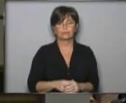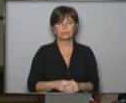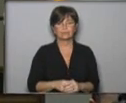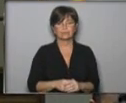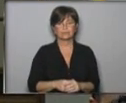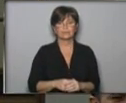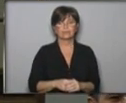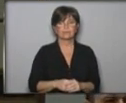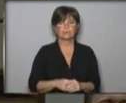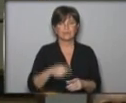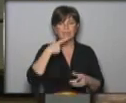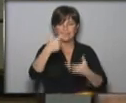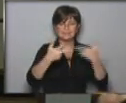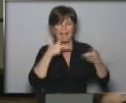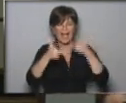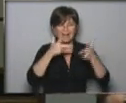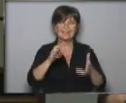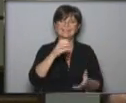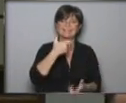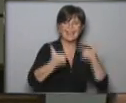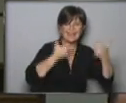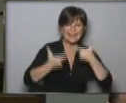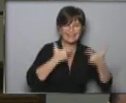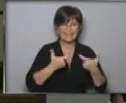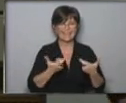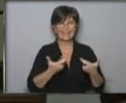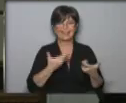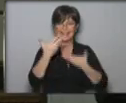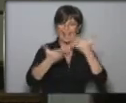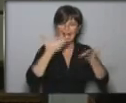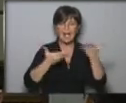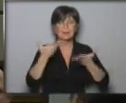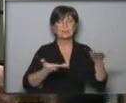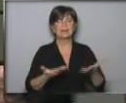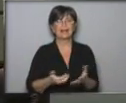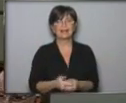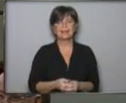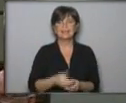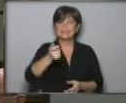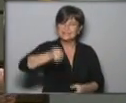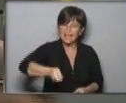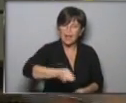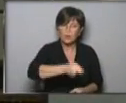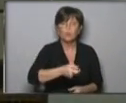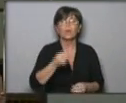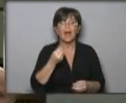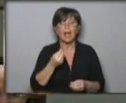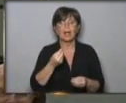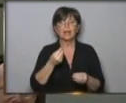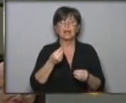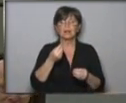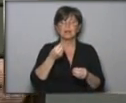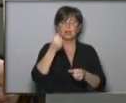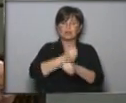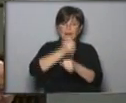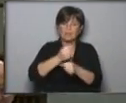Se entretiene el Papa Francisco, Jorge Bergoglio, se entretiene saludando a sus colaboradores en el